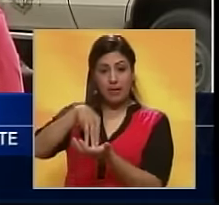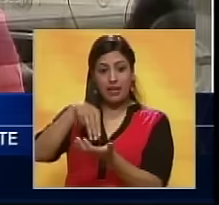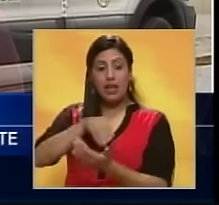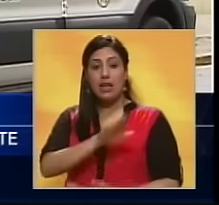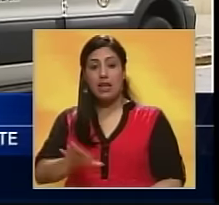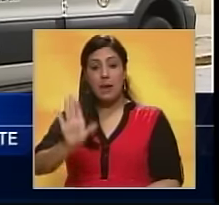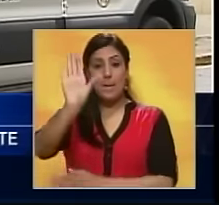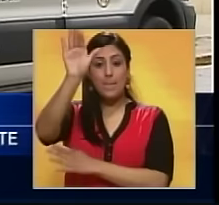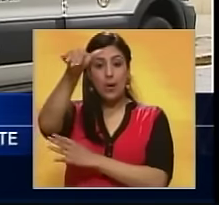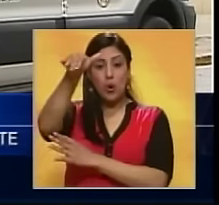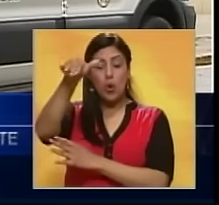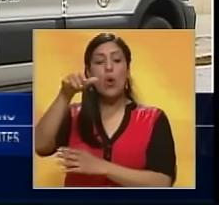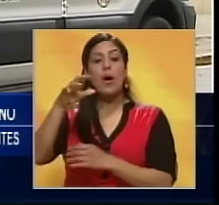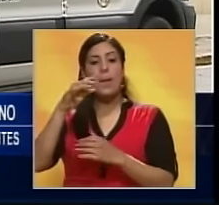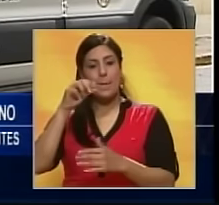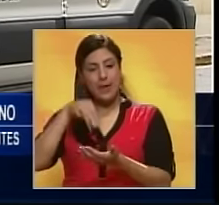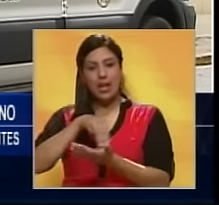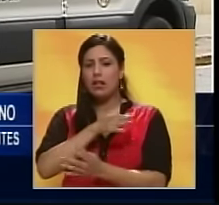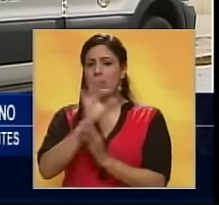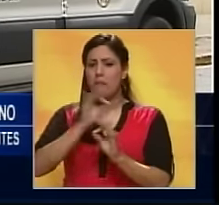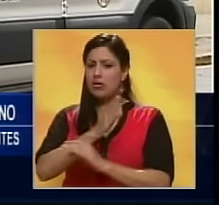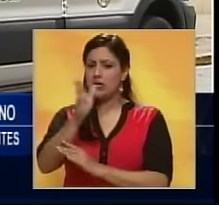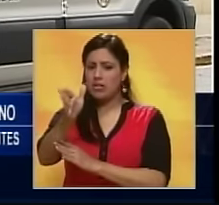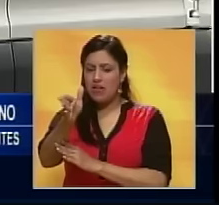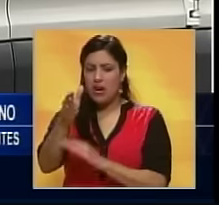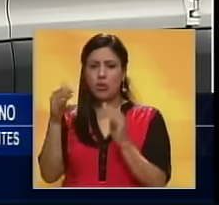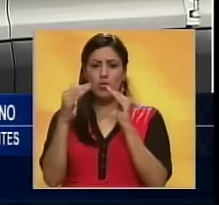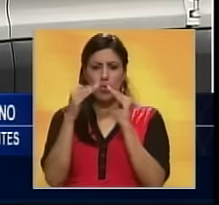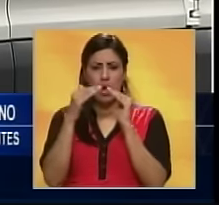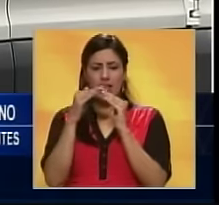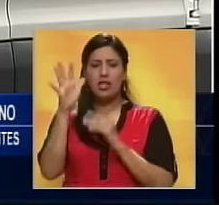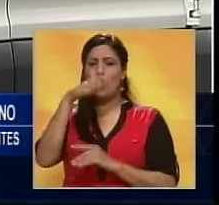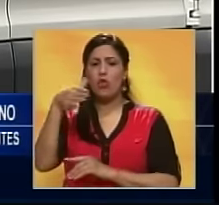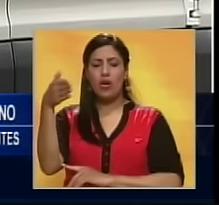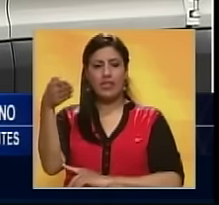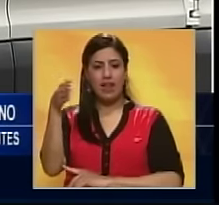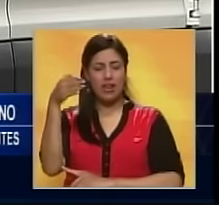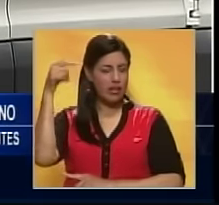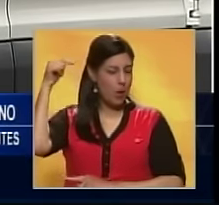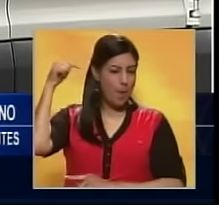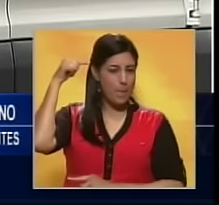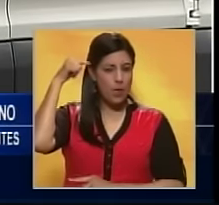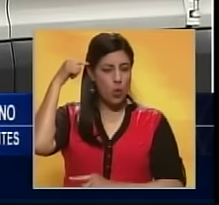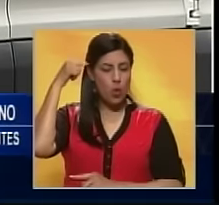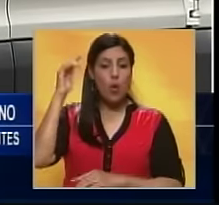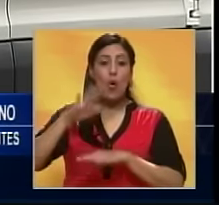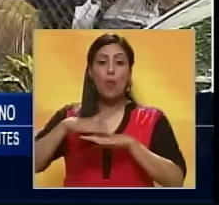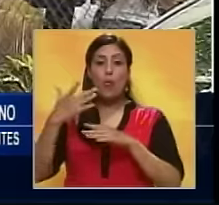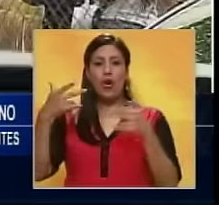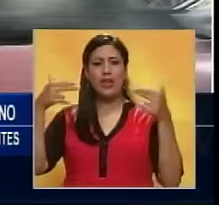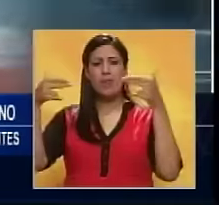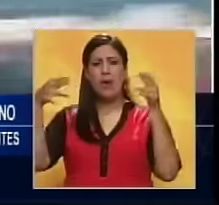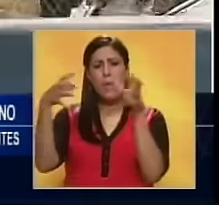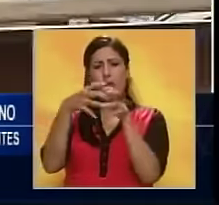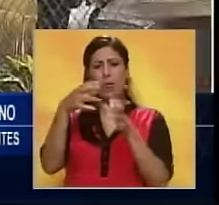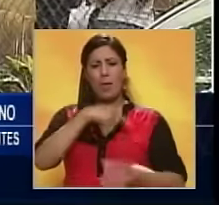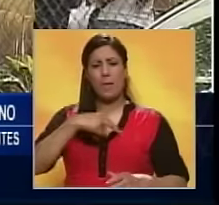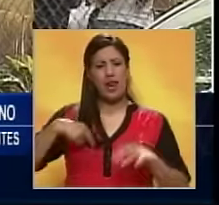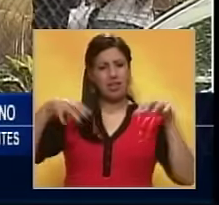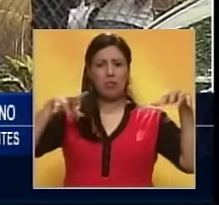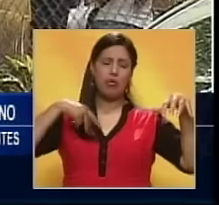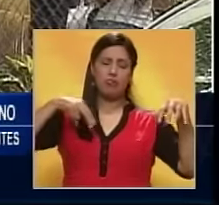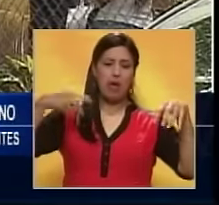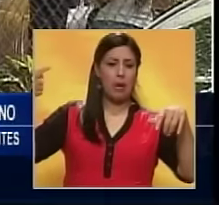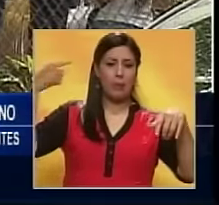del Estado Miranda, se dirigía a su casa en La Bandera cuando recibió un disparo en la cabeza producto de un enfrentamiento entre